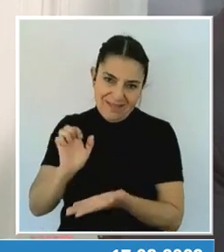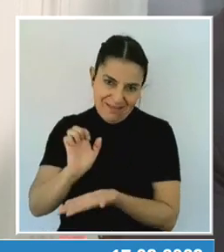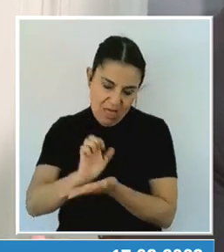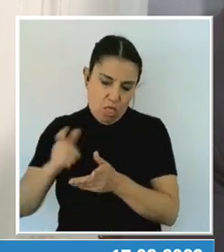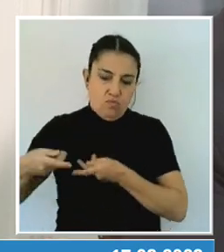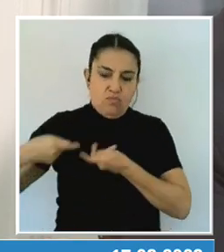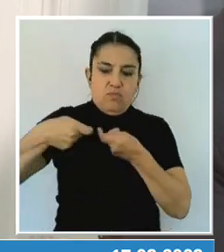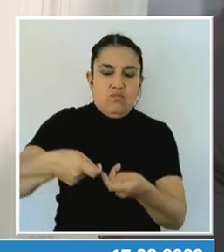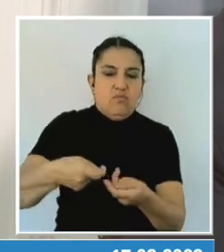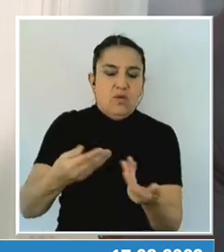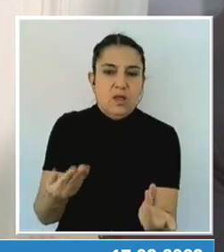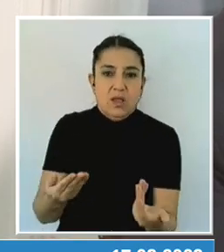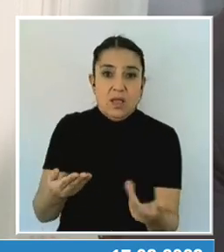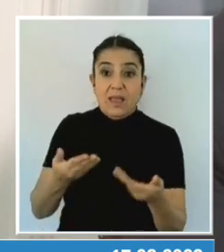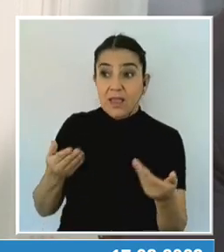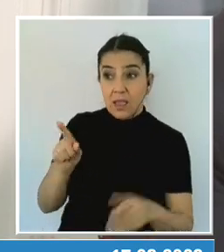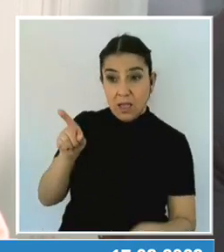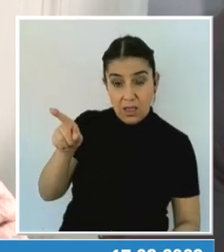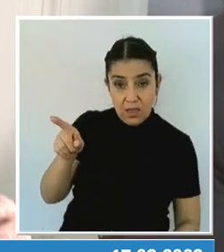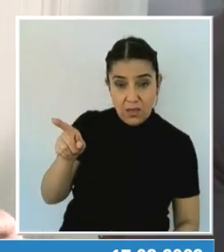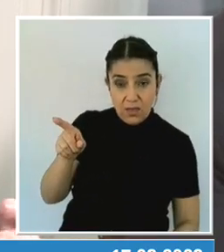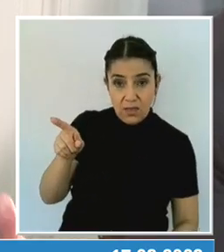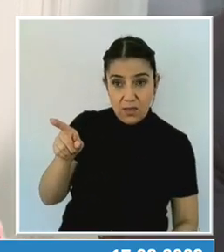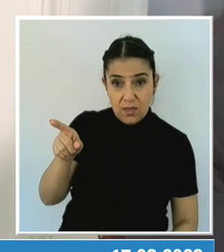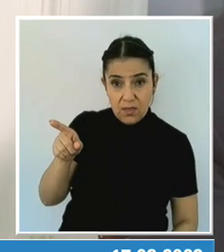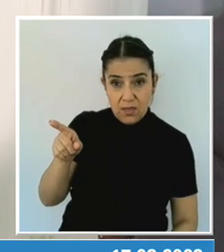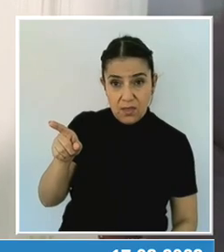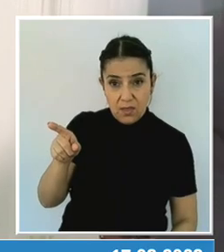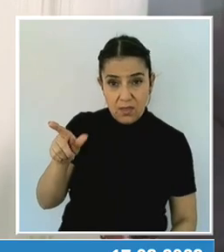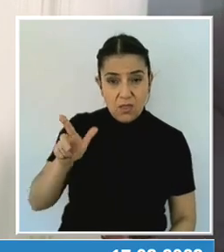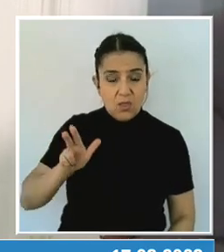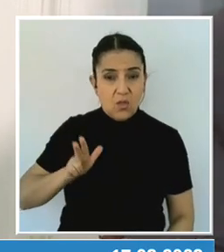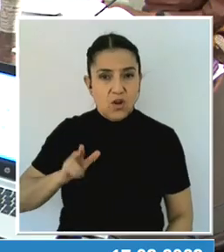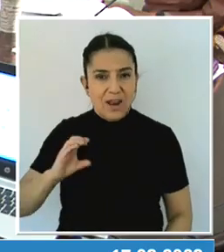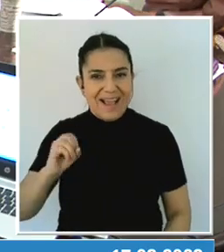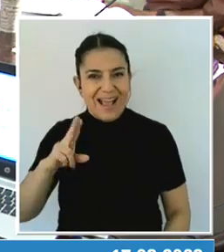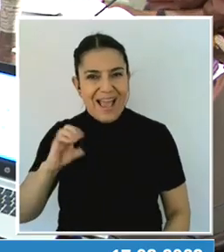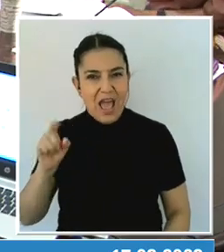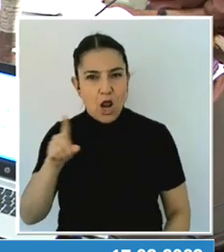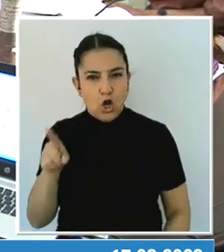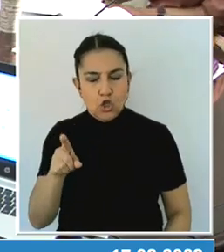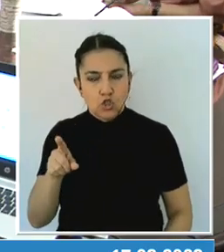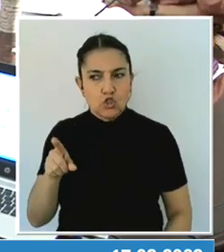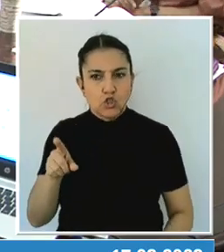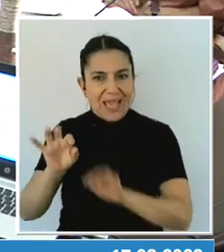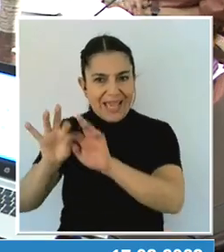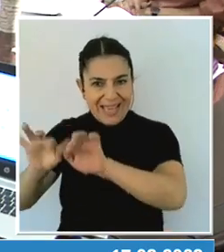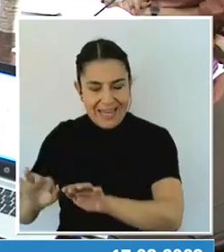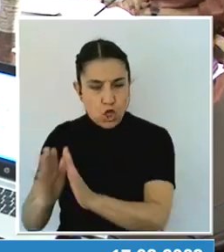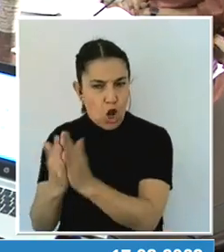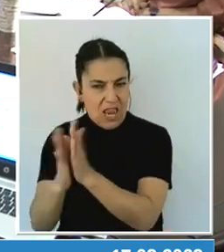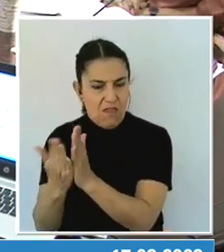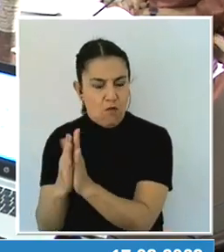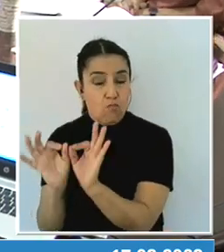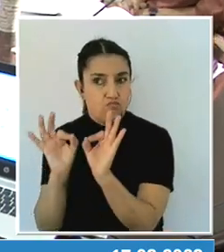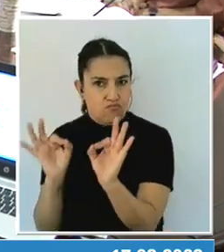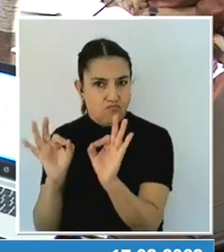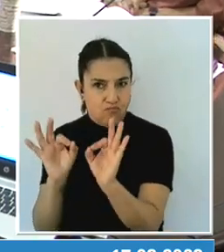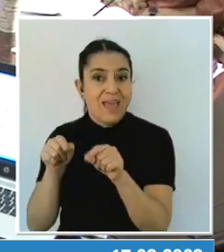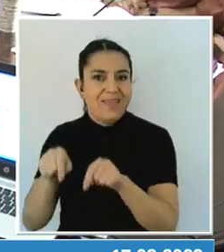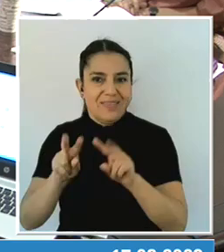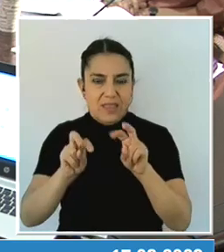tengo a Carlos Frontaura, que ha escrito un estupendo libro sobre este punto, pero hay